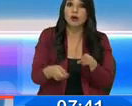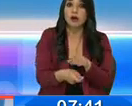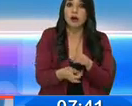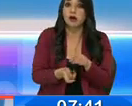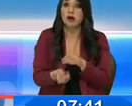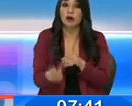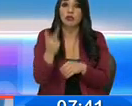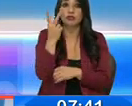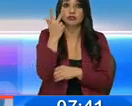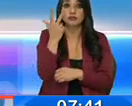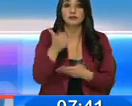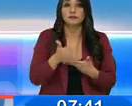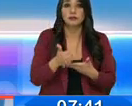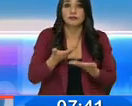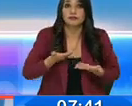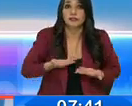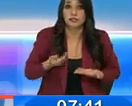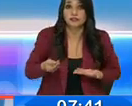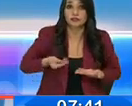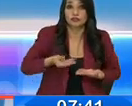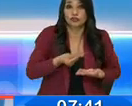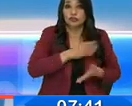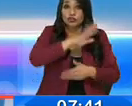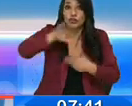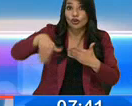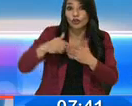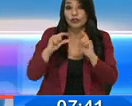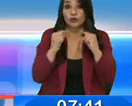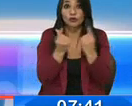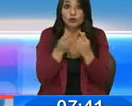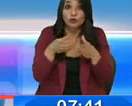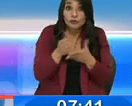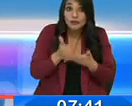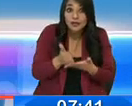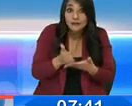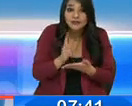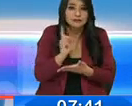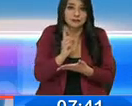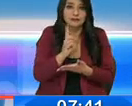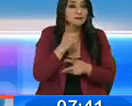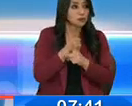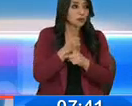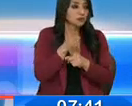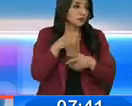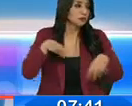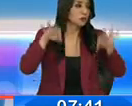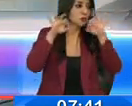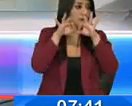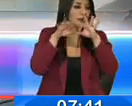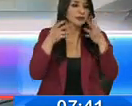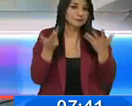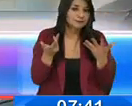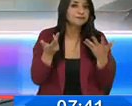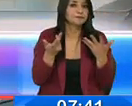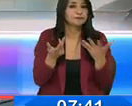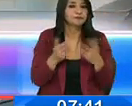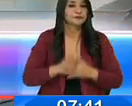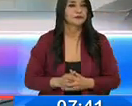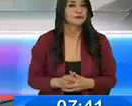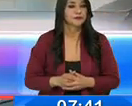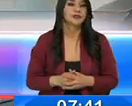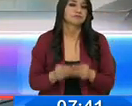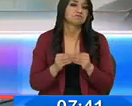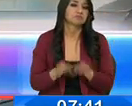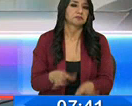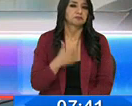se benefician de esos abonos. No es que toda la organización se beneficie. Entonces, aquí también hay una lectura que a ratos perjudica